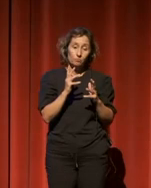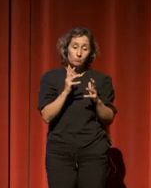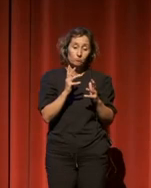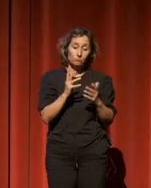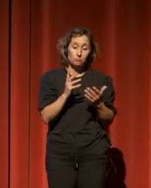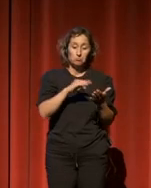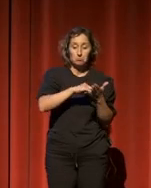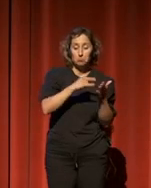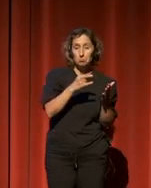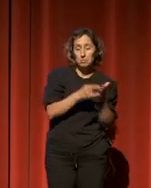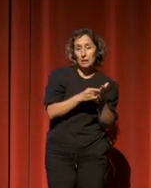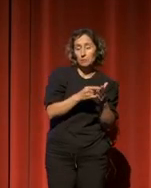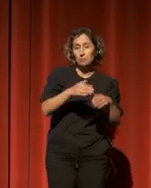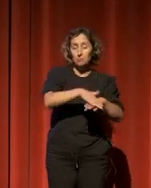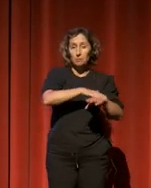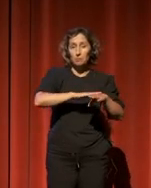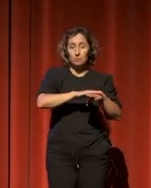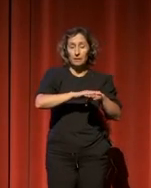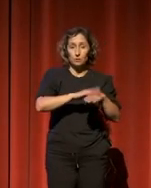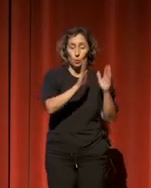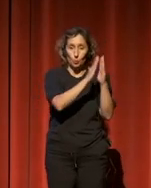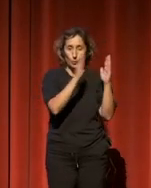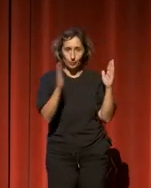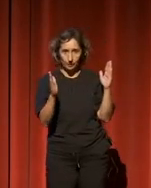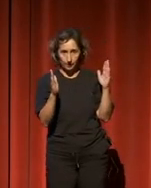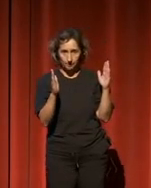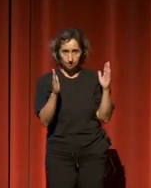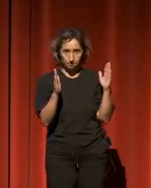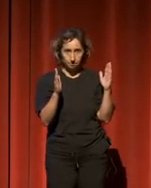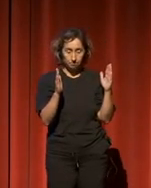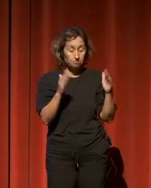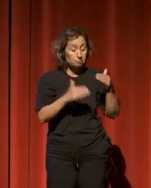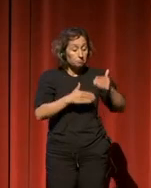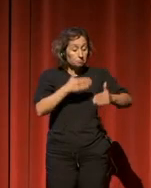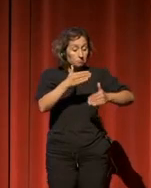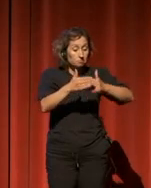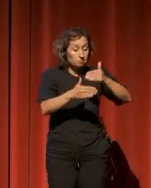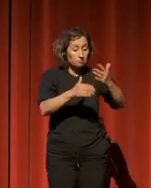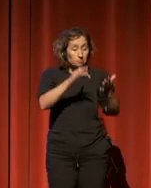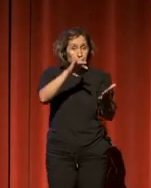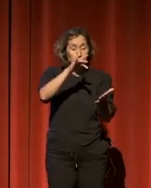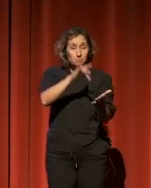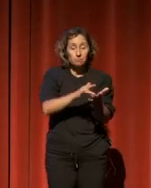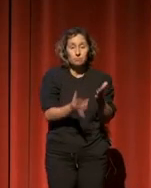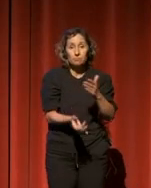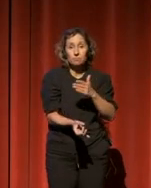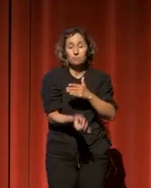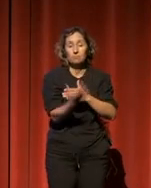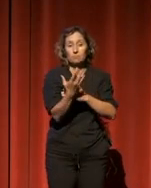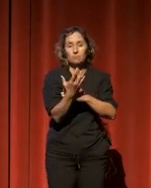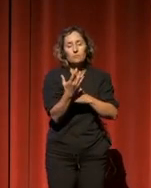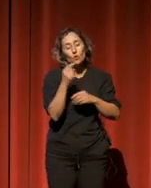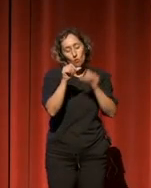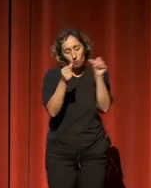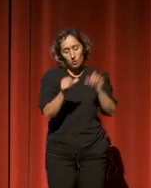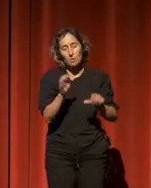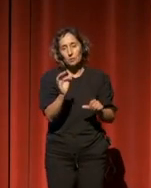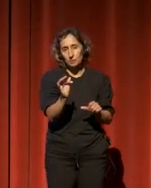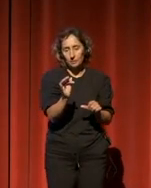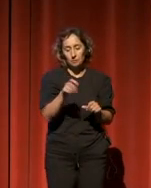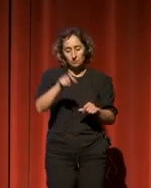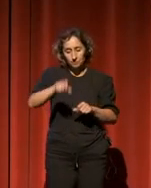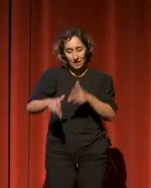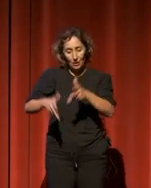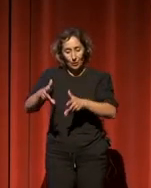bibliotecas o el plan marco de las bibliotecas y en algún momento se decide eh realizar de manera claro muy positiva talleres con la